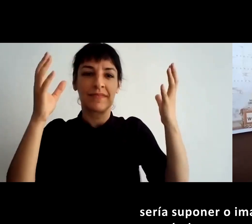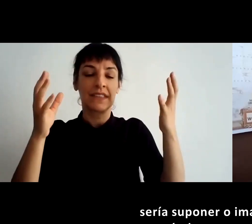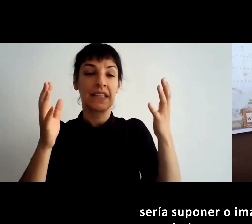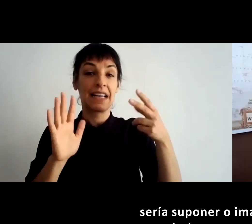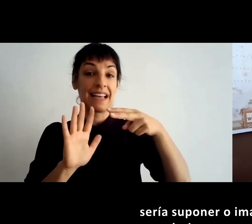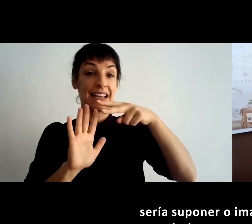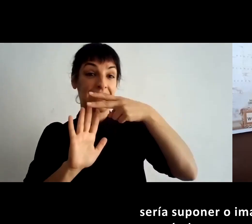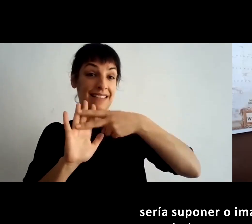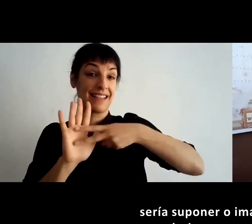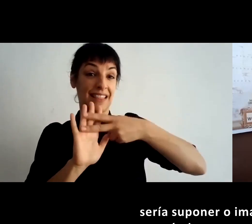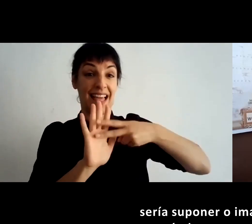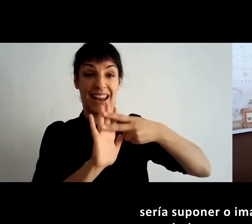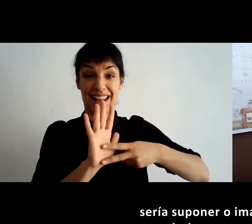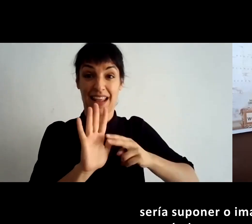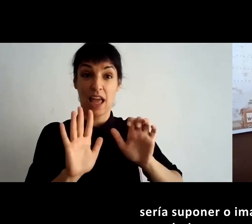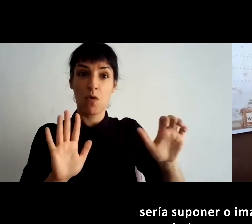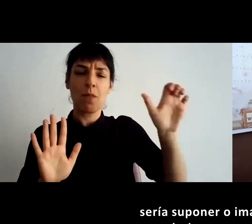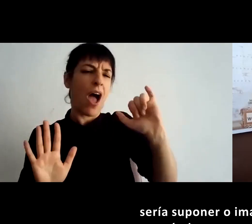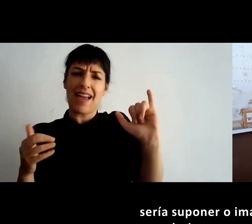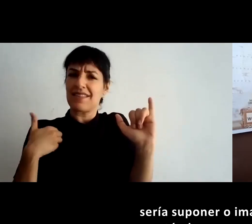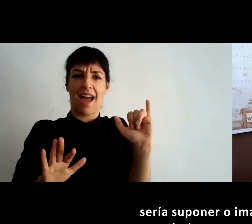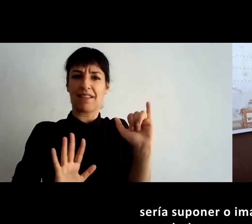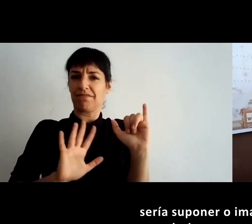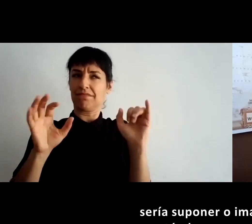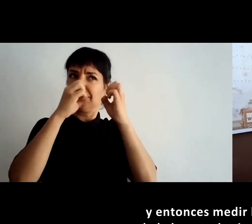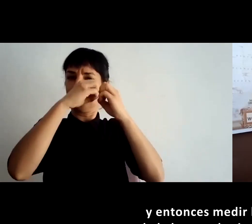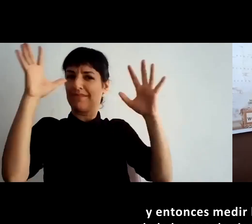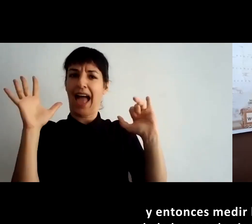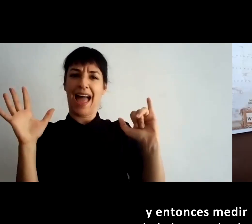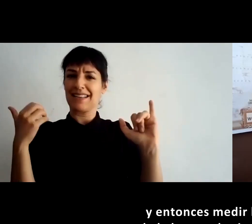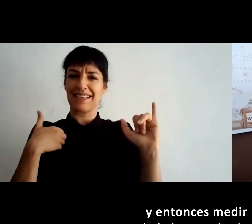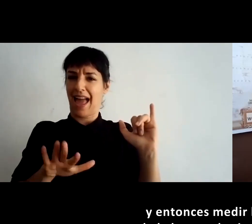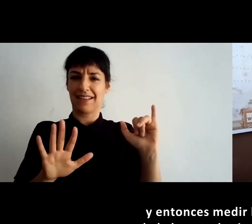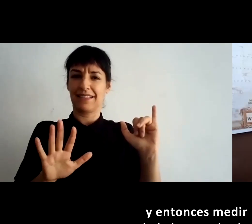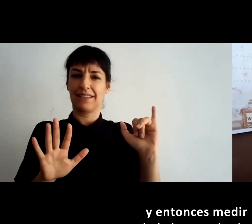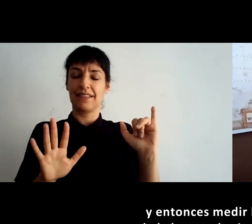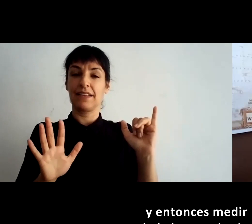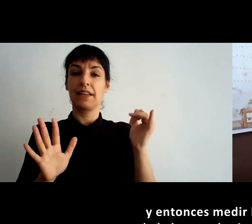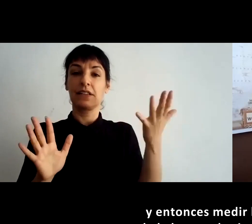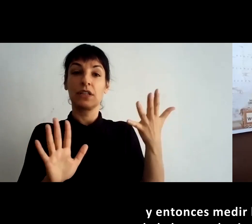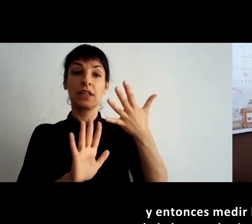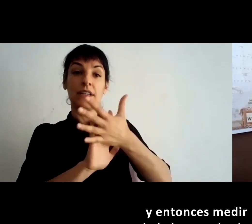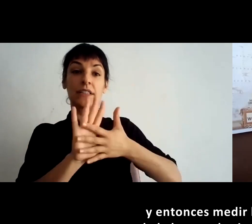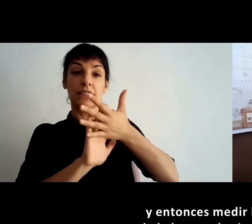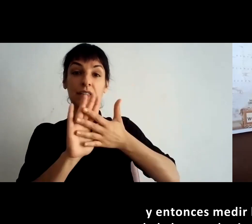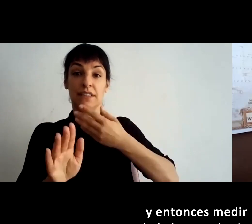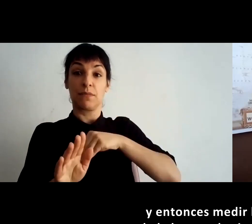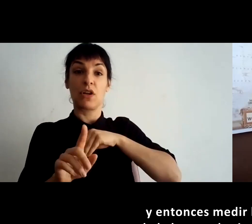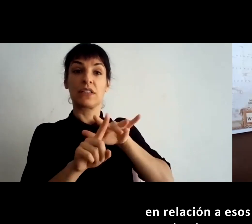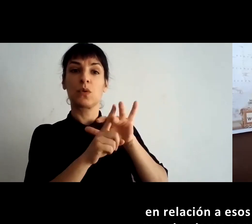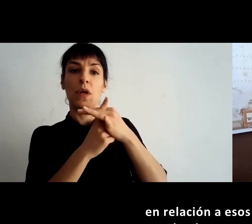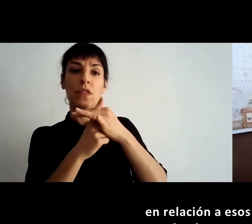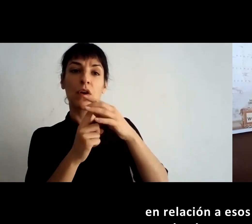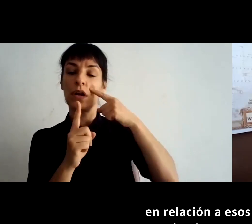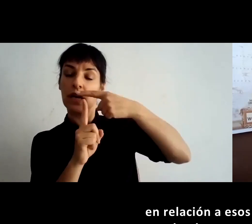esos estándares europeos ya existen y entonces medir la situación de la lengua de signos española en